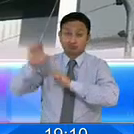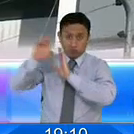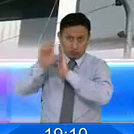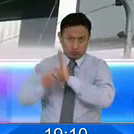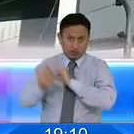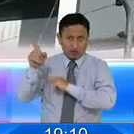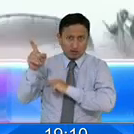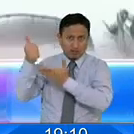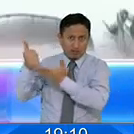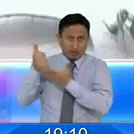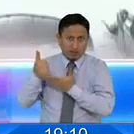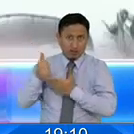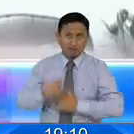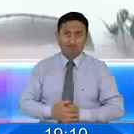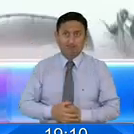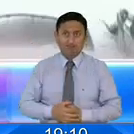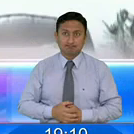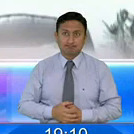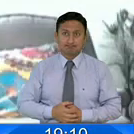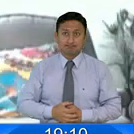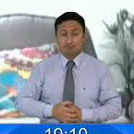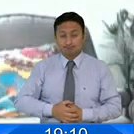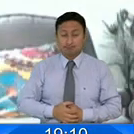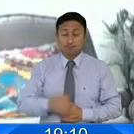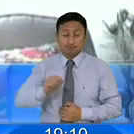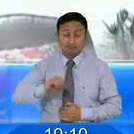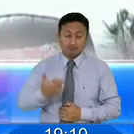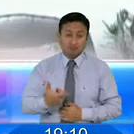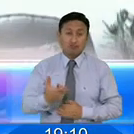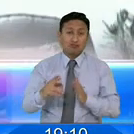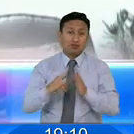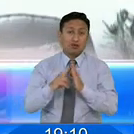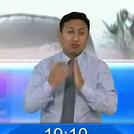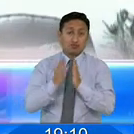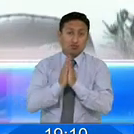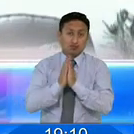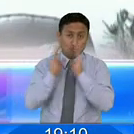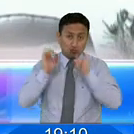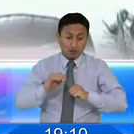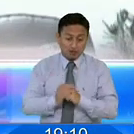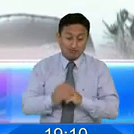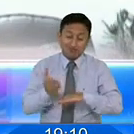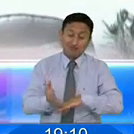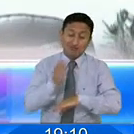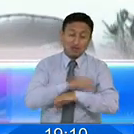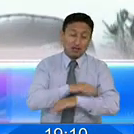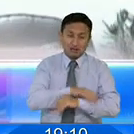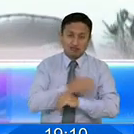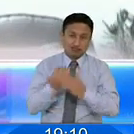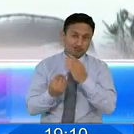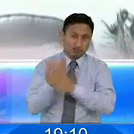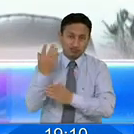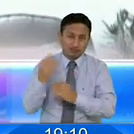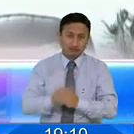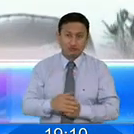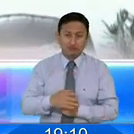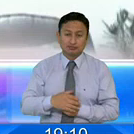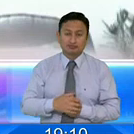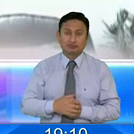Contencioso Electoral. Porque existen una cantidad de recursos que fueron creados, ¿no es cierto?, en